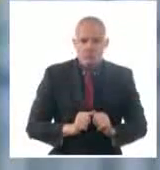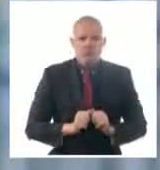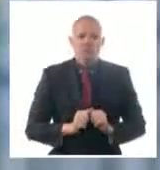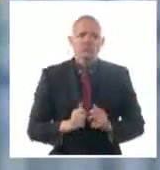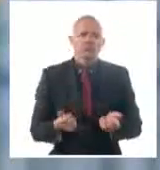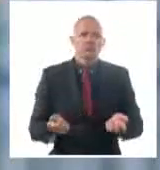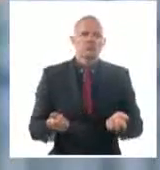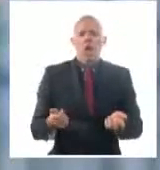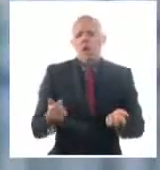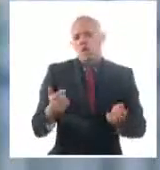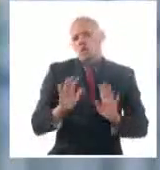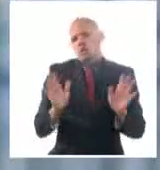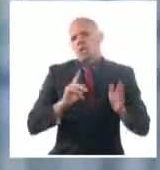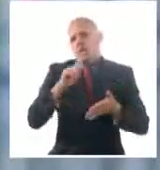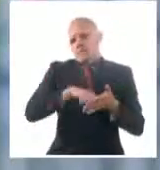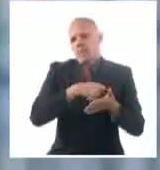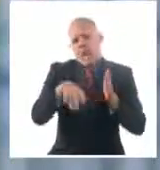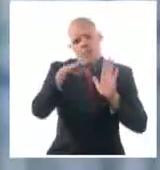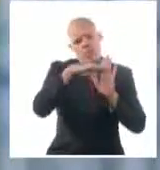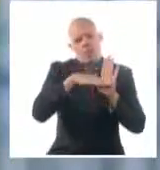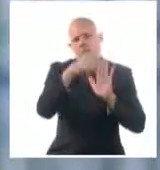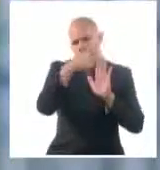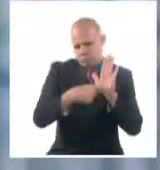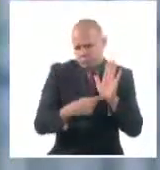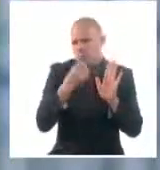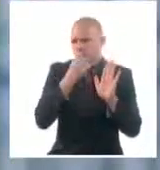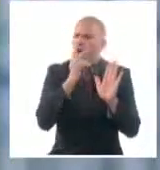propician que pueda retornar del mejor